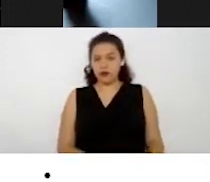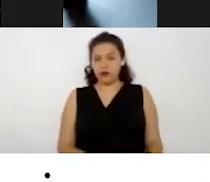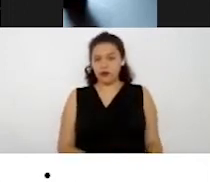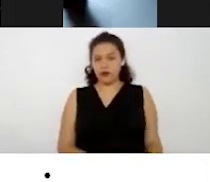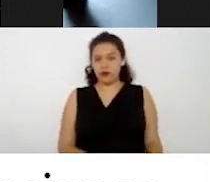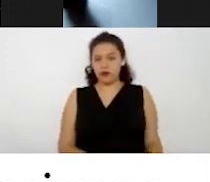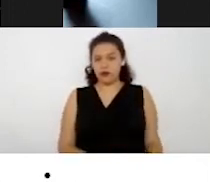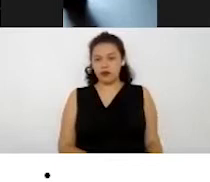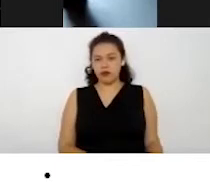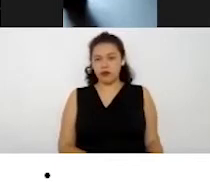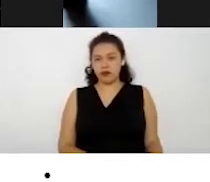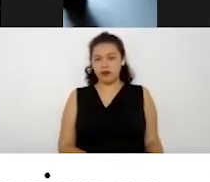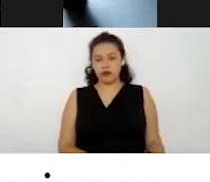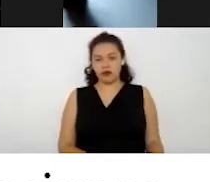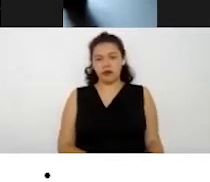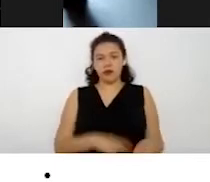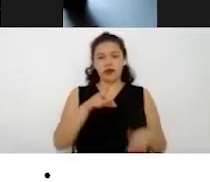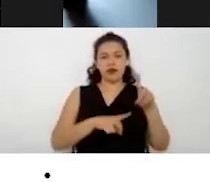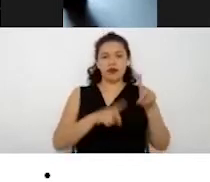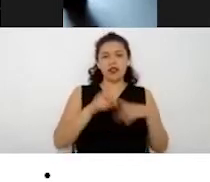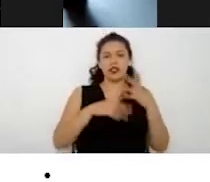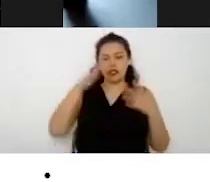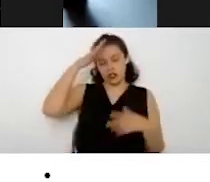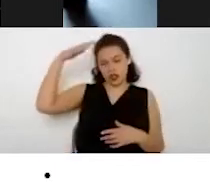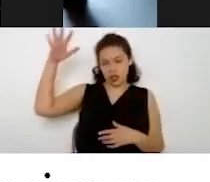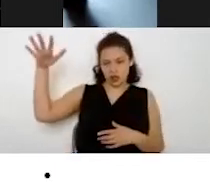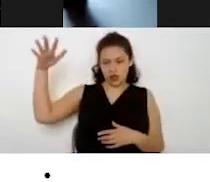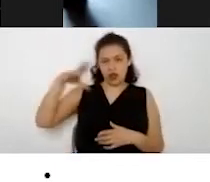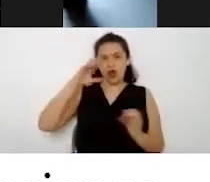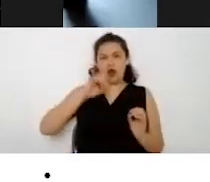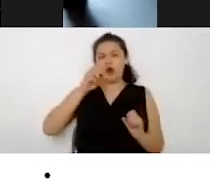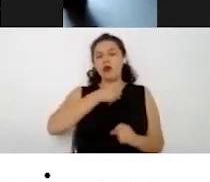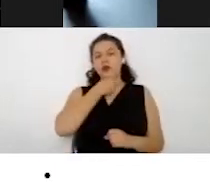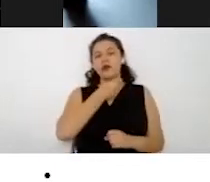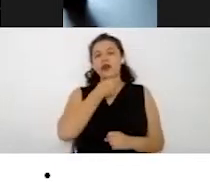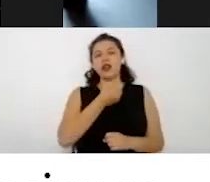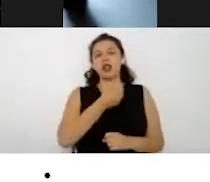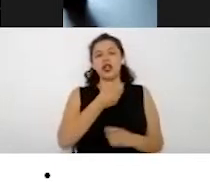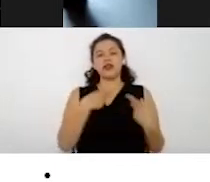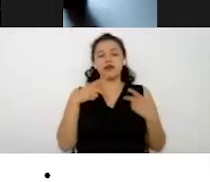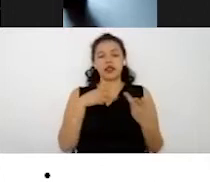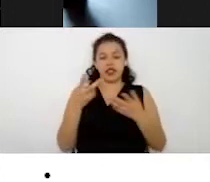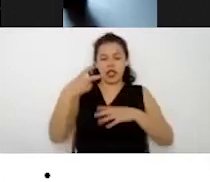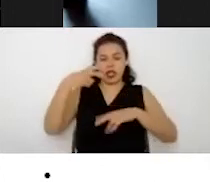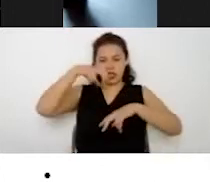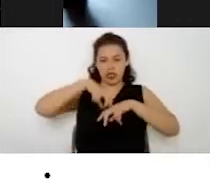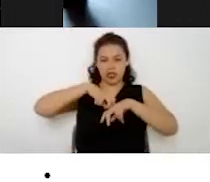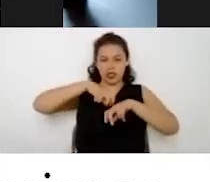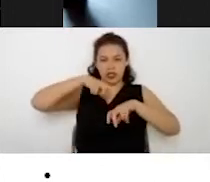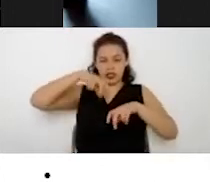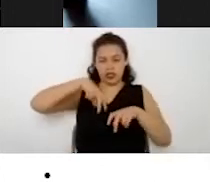Pues dependiendo de la persona, si es adulta o mayor, y colocarse enfrente encima de la persona con las rodillas